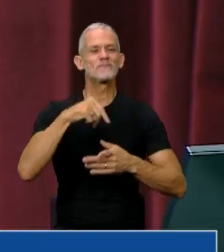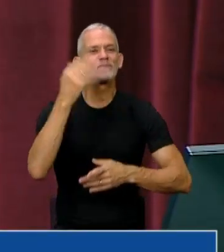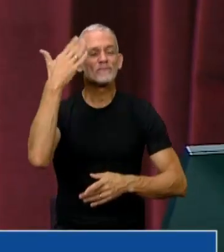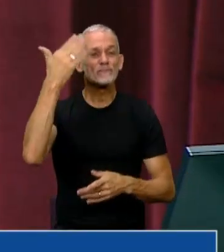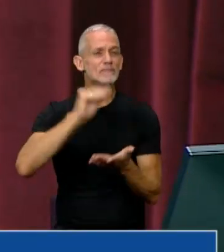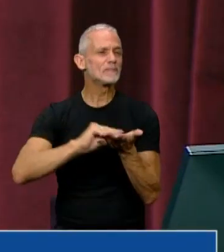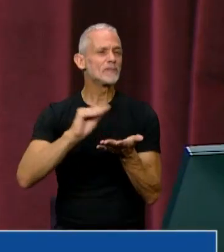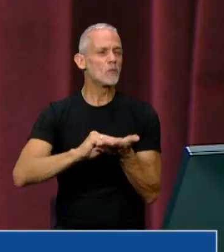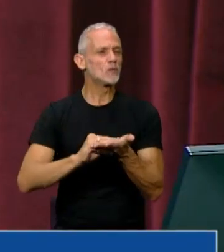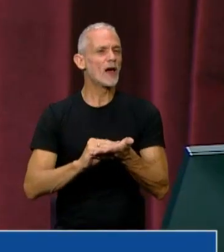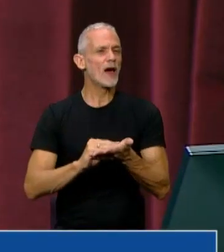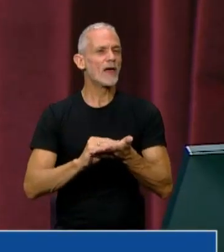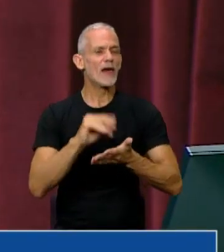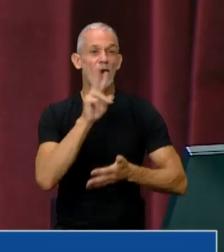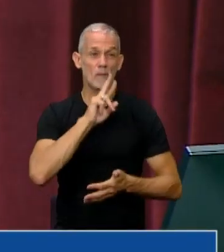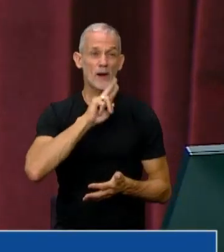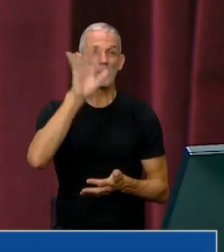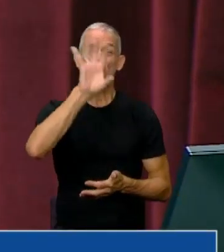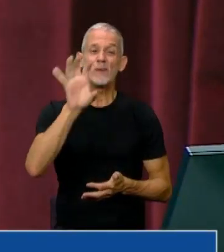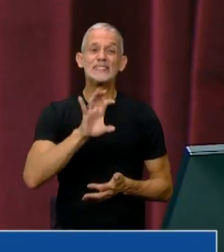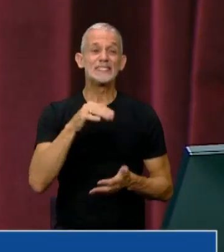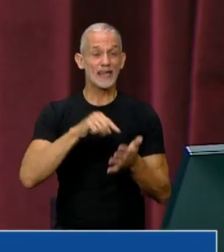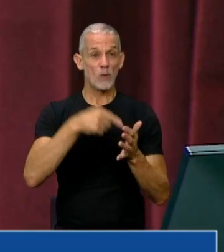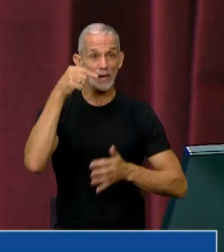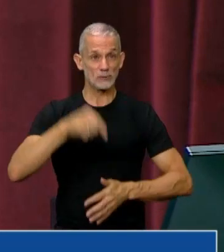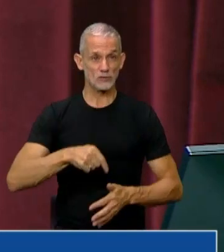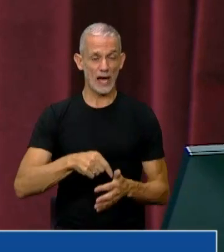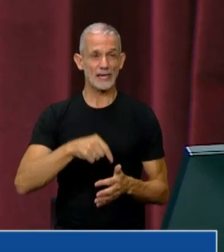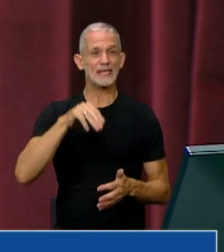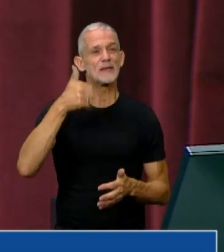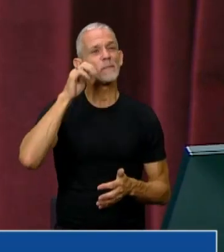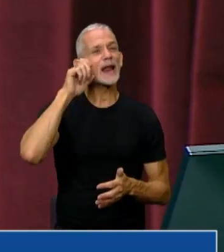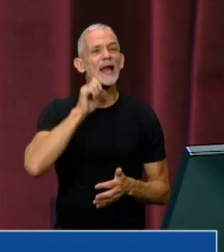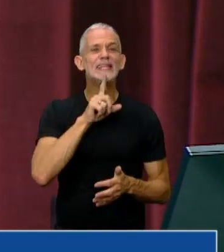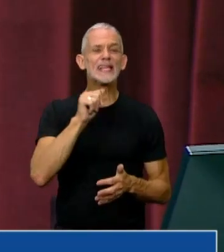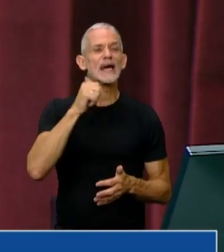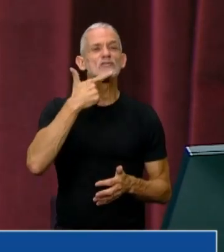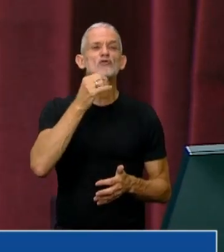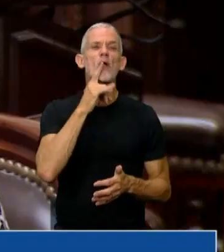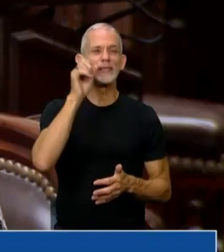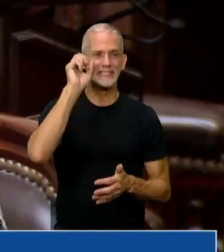Continúa en el uso de la palabra la diputada por la provincia de Buenos Aires, Margarita Stolbizer.